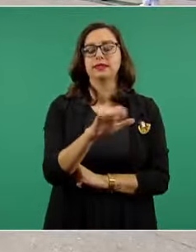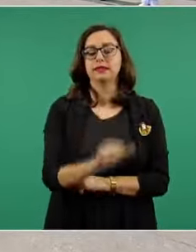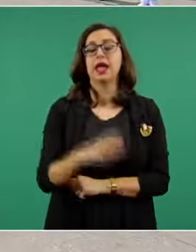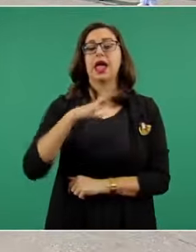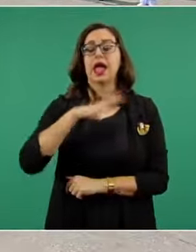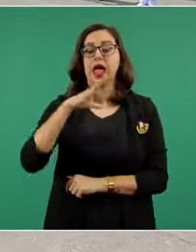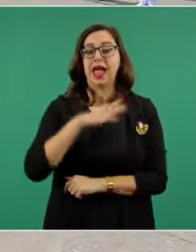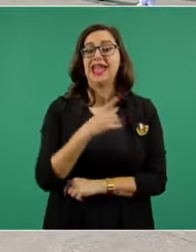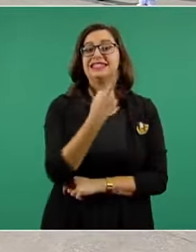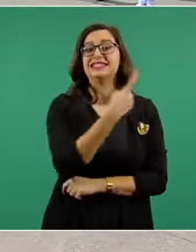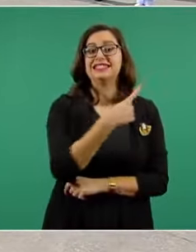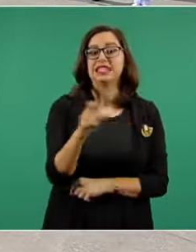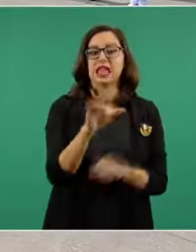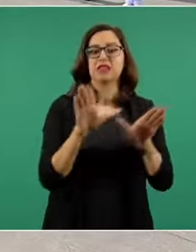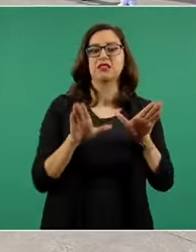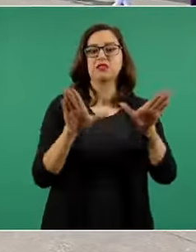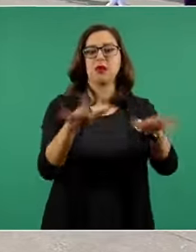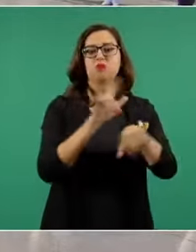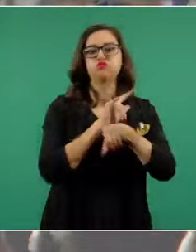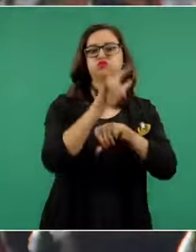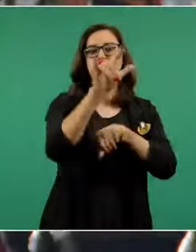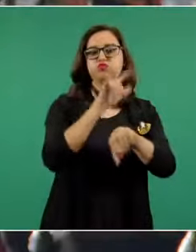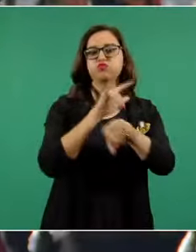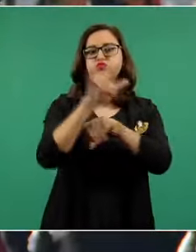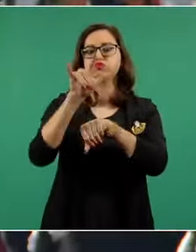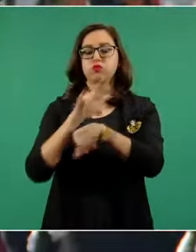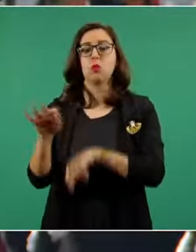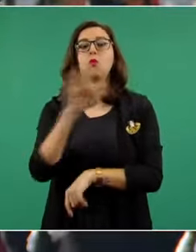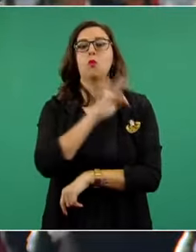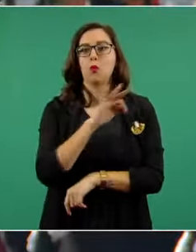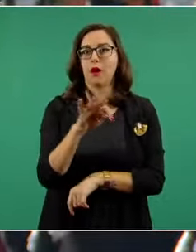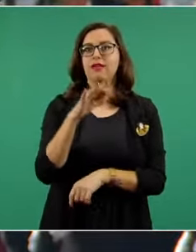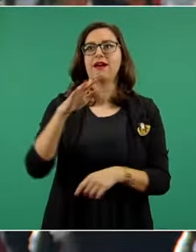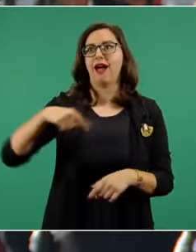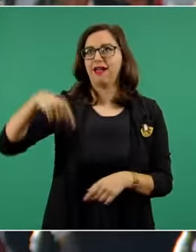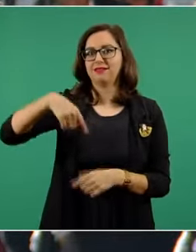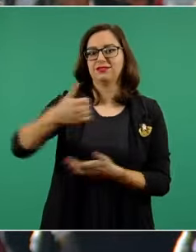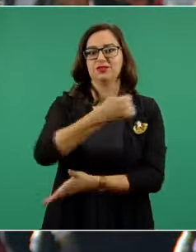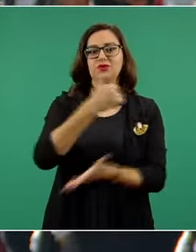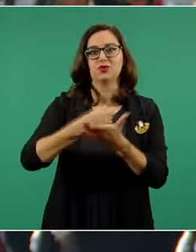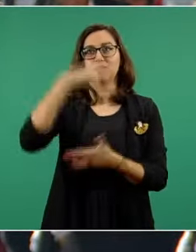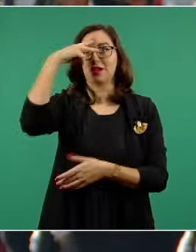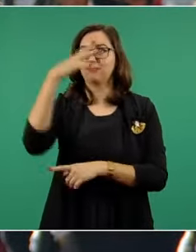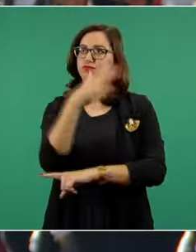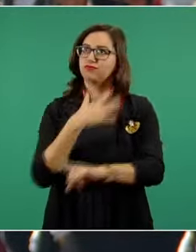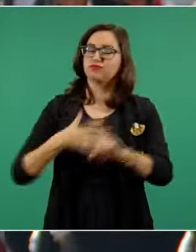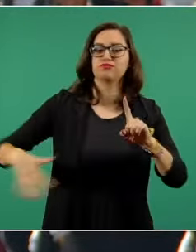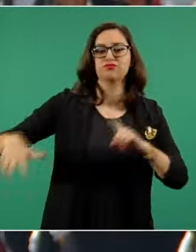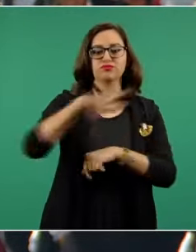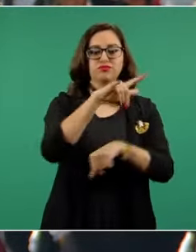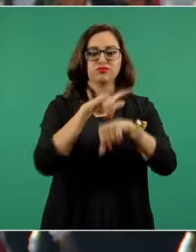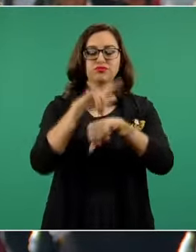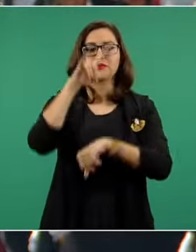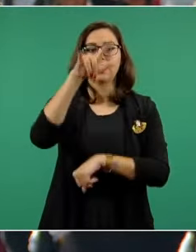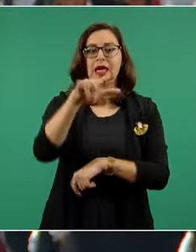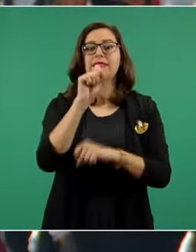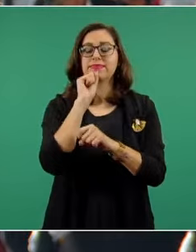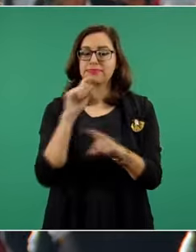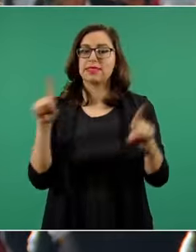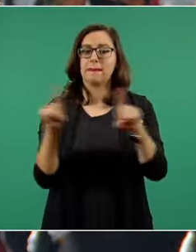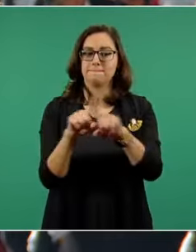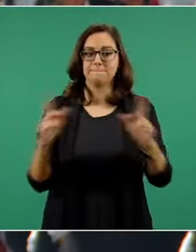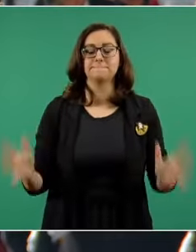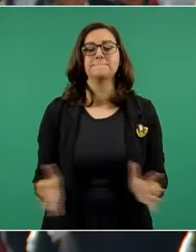ala rotativa que realizarán sobrevuelos sobre esta preciosa Ciudad de México. La Fuerza Aérea también participa con un